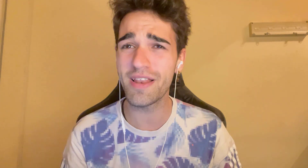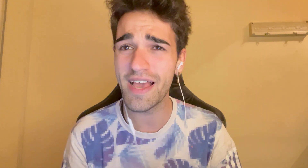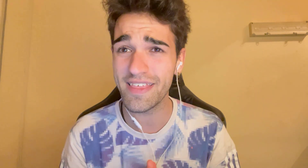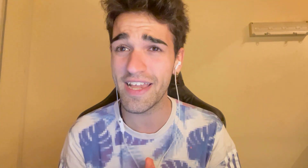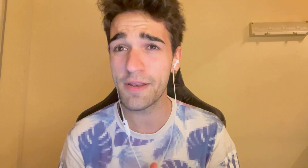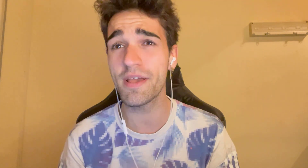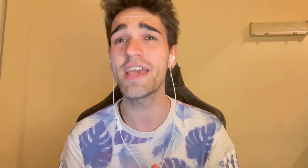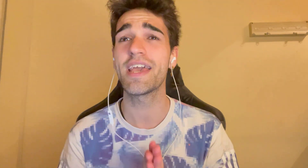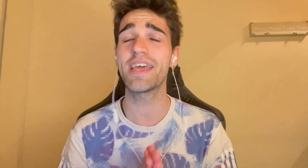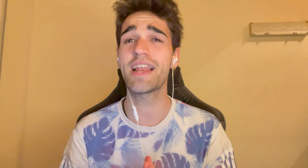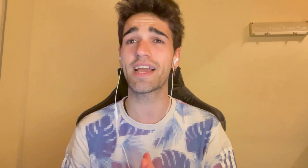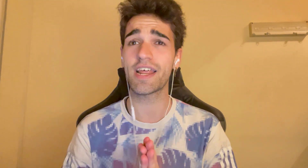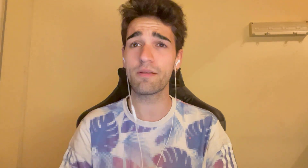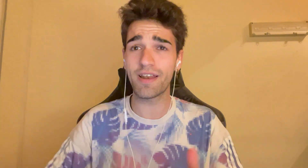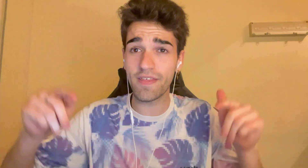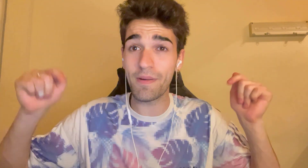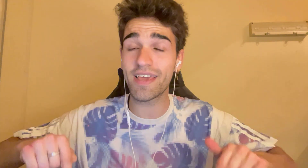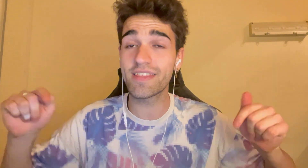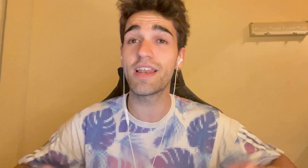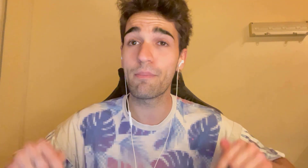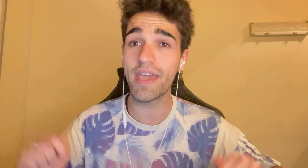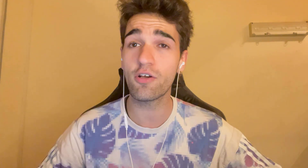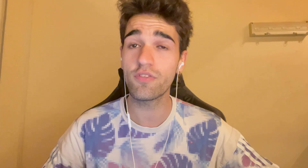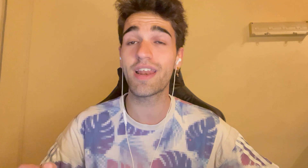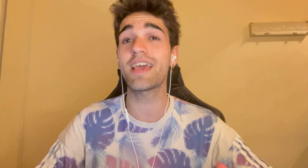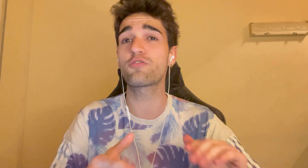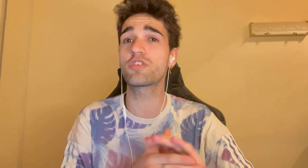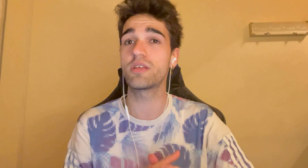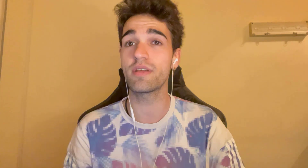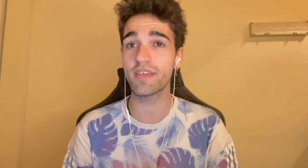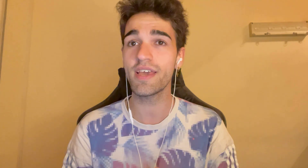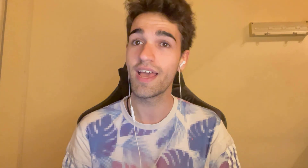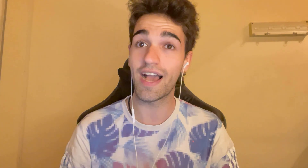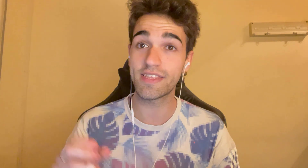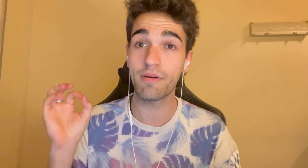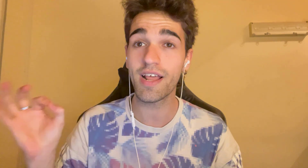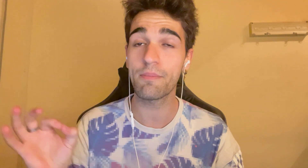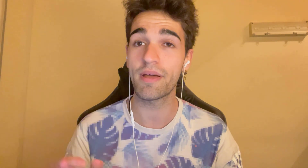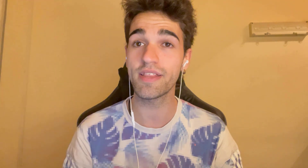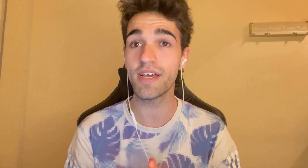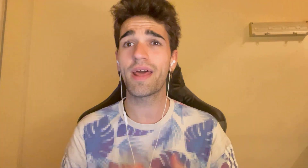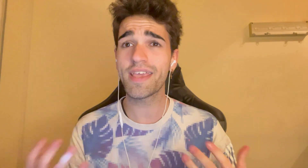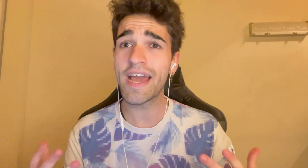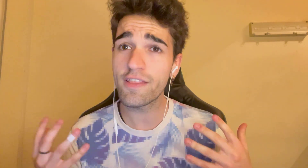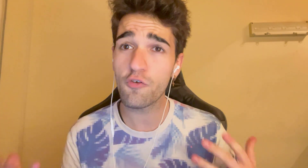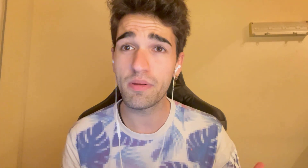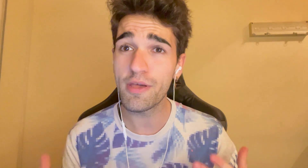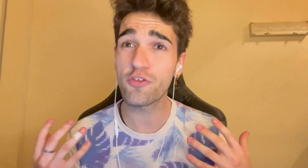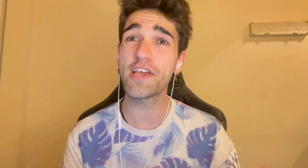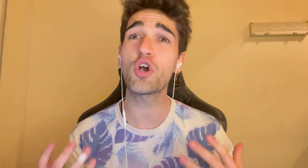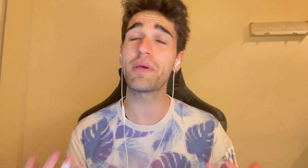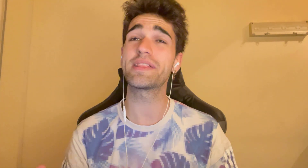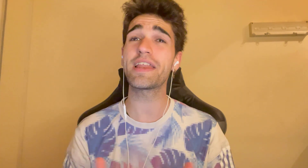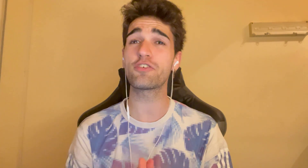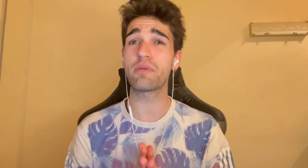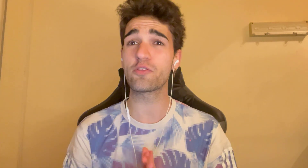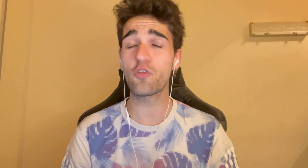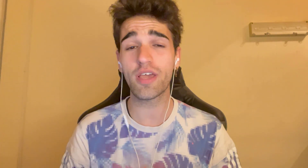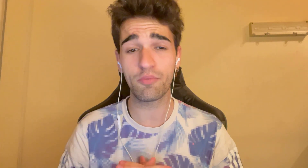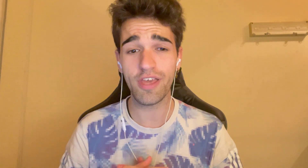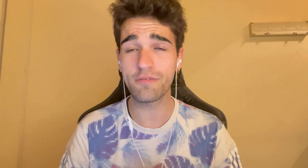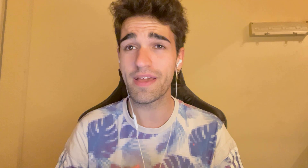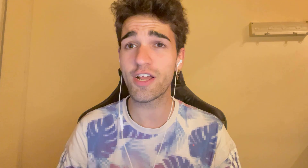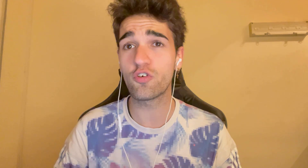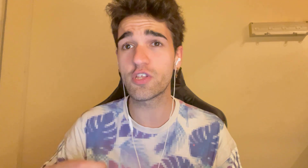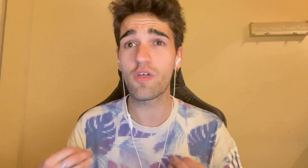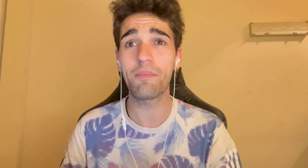todo, familia, seguirme en el canal, ¿vale?, de Markestyle en México, darle a suscribirse, activar la campanita para llegar de los primeros en comentar y sobre todo